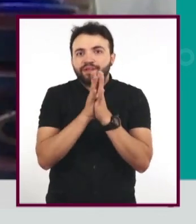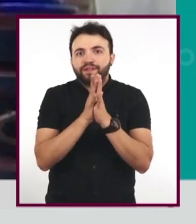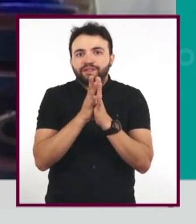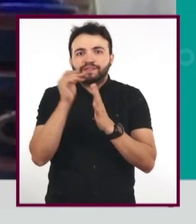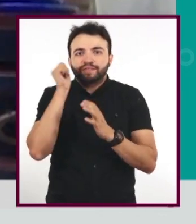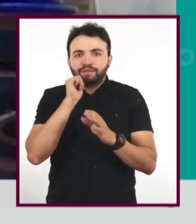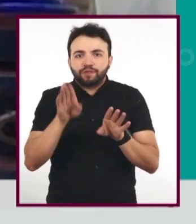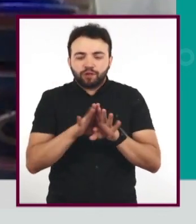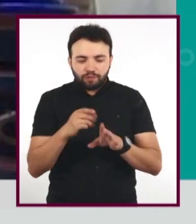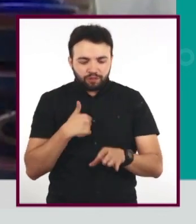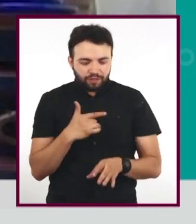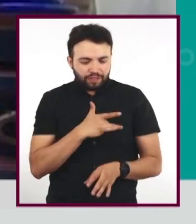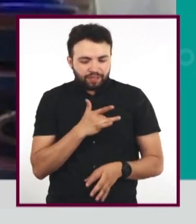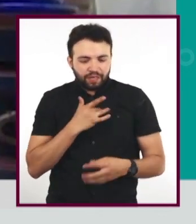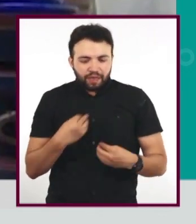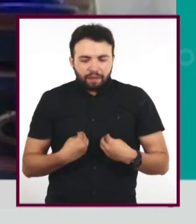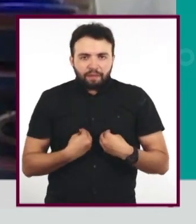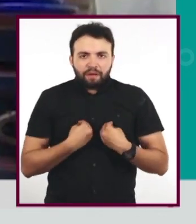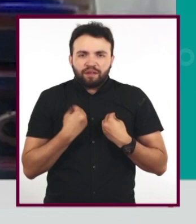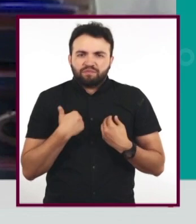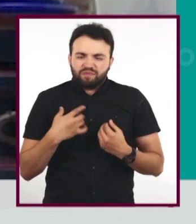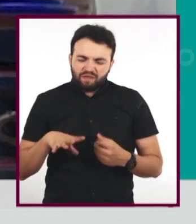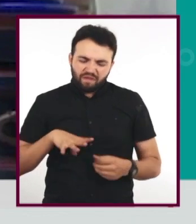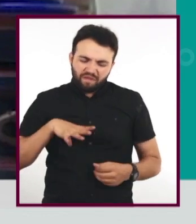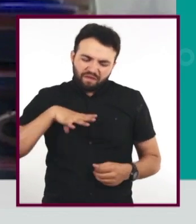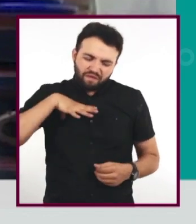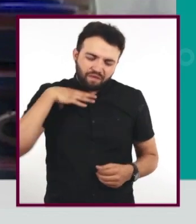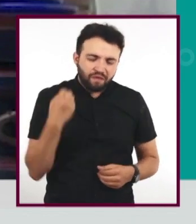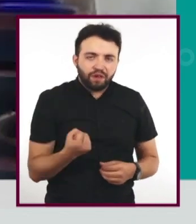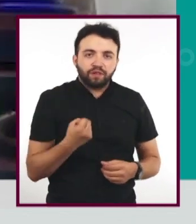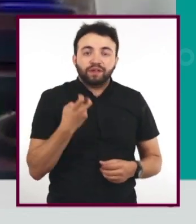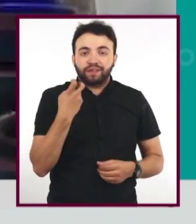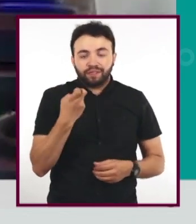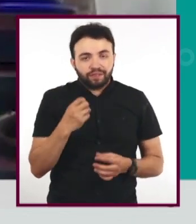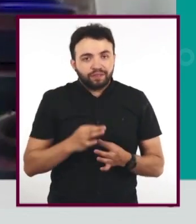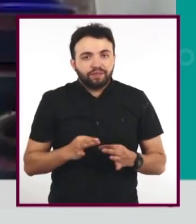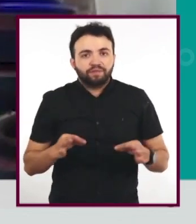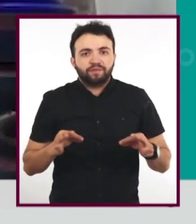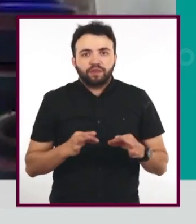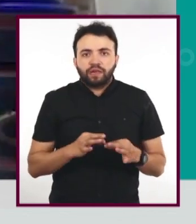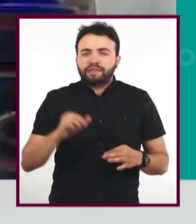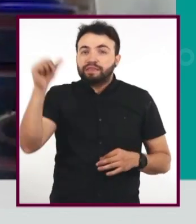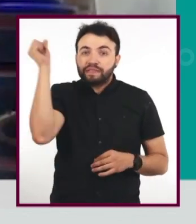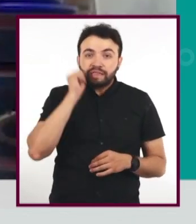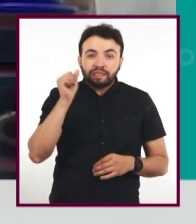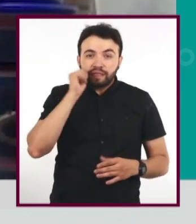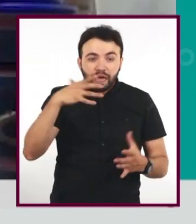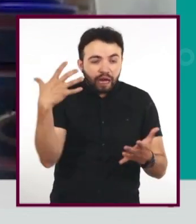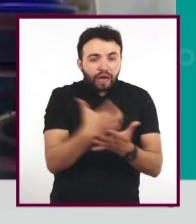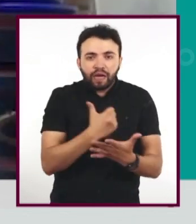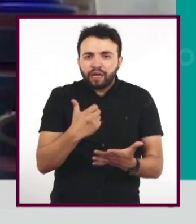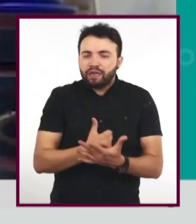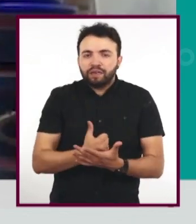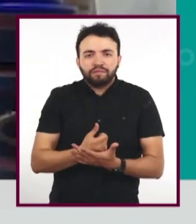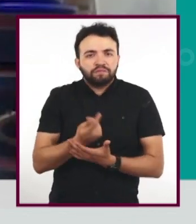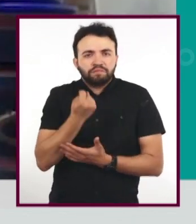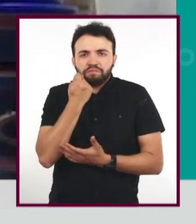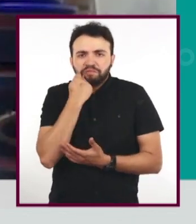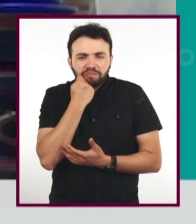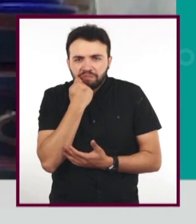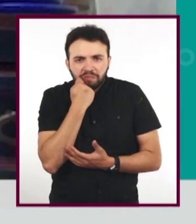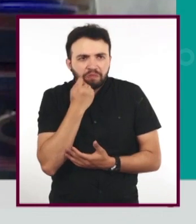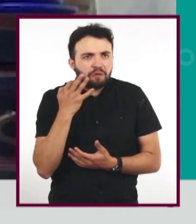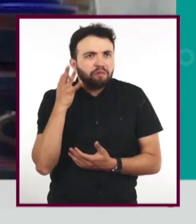nosotros hasta donde podemos y no siempre se logra el triunfo, pero nos estamos haciendo. Yo creo que